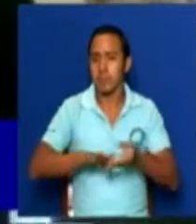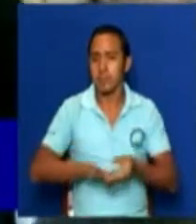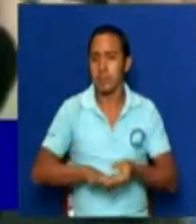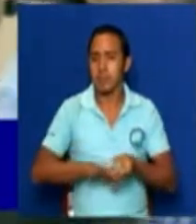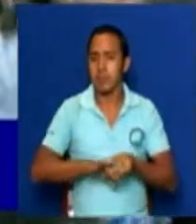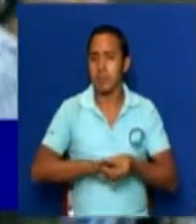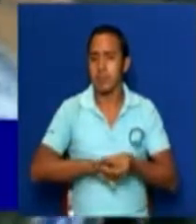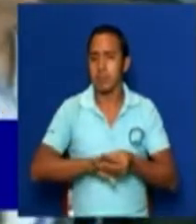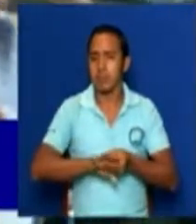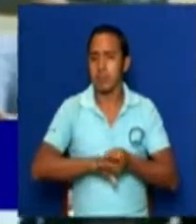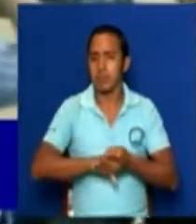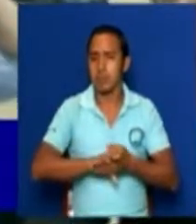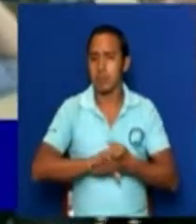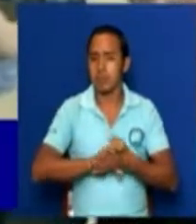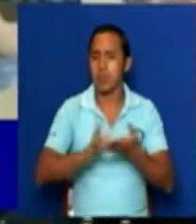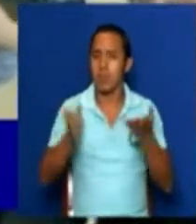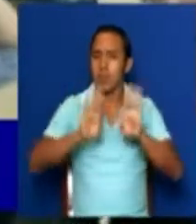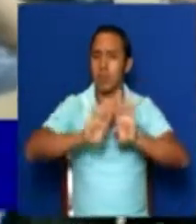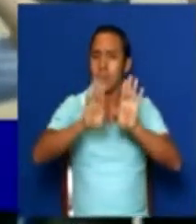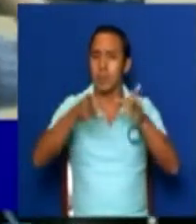Berta Rosa ya